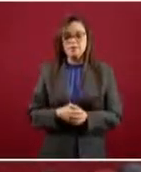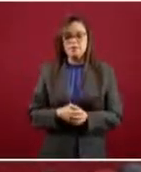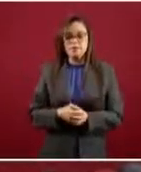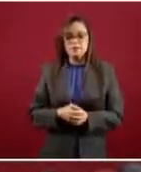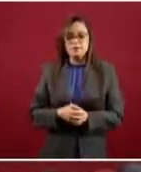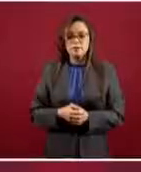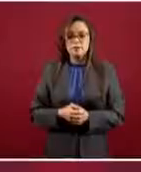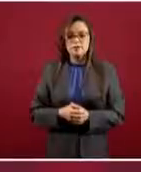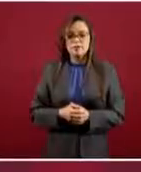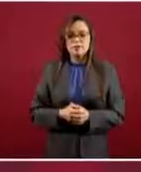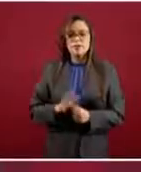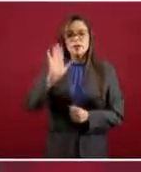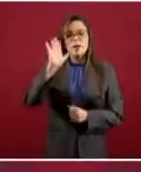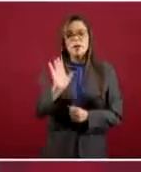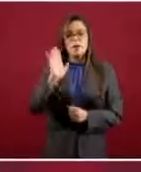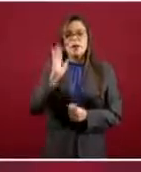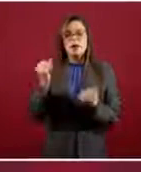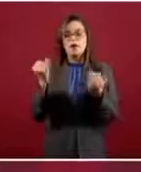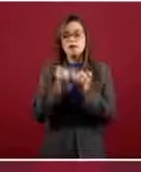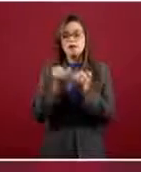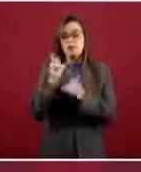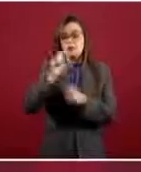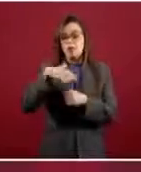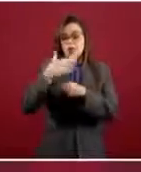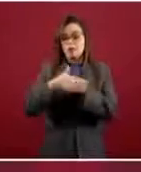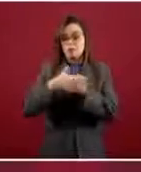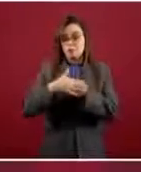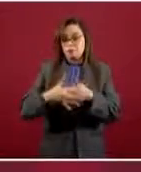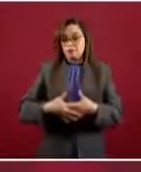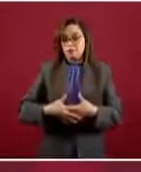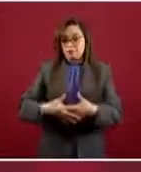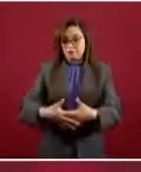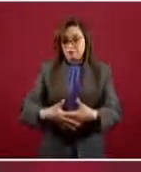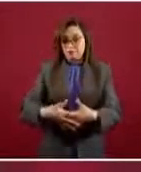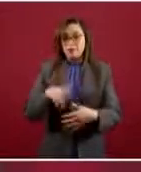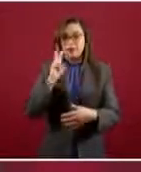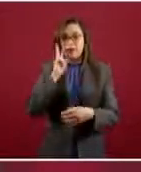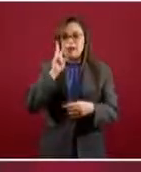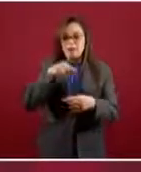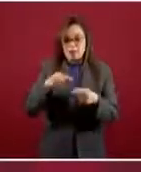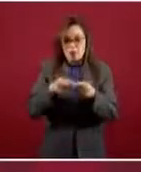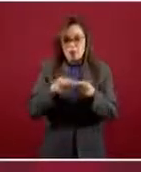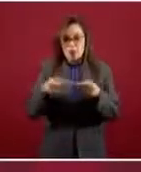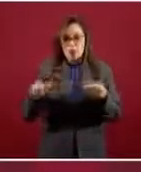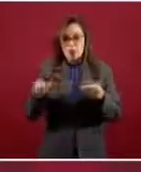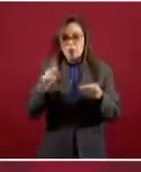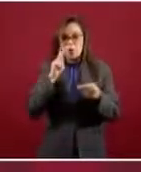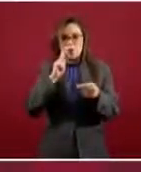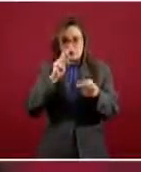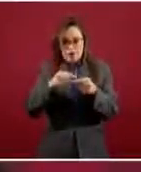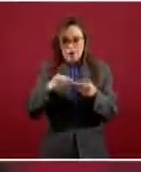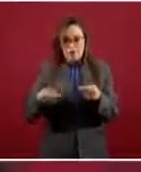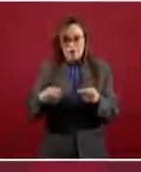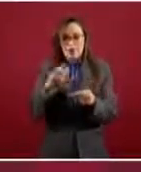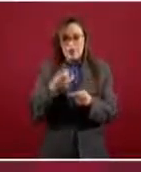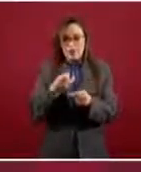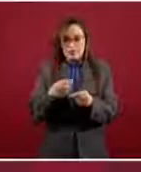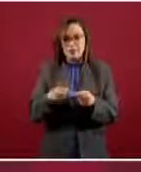como las pruebas de embarazo. COVID no tiene nada que ver con el embarazo, excepto por el riesgo de las mujeres embarazadas a